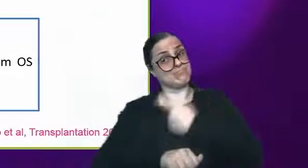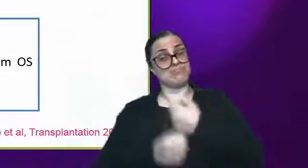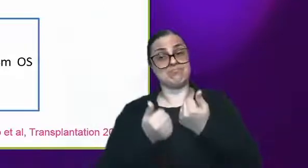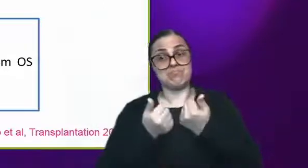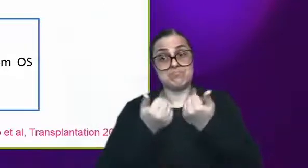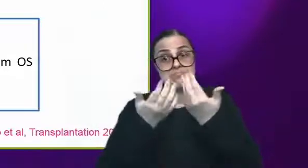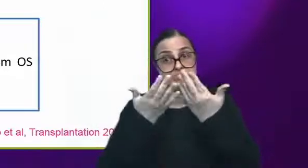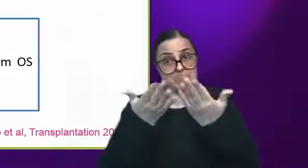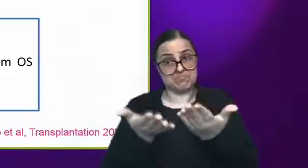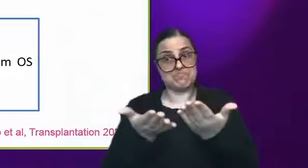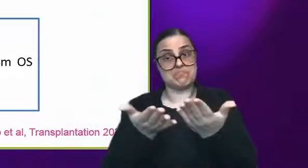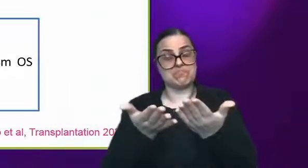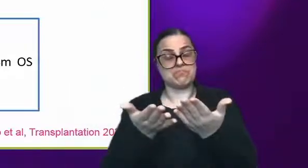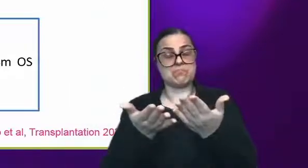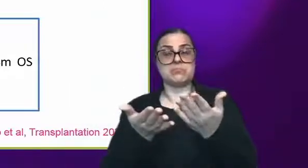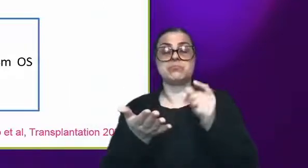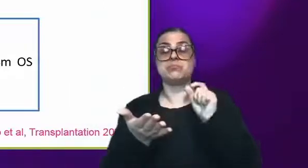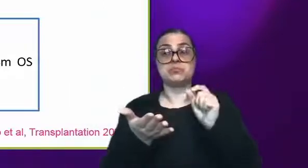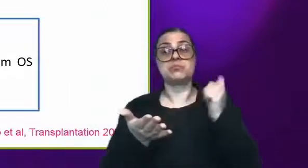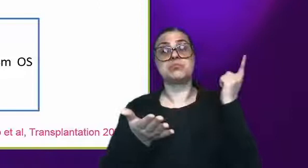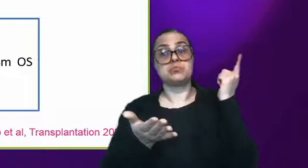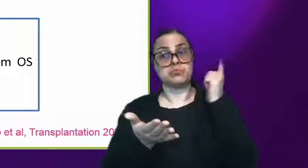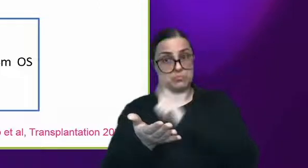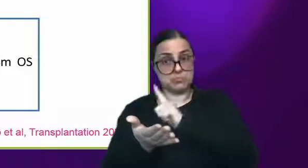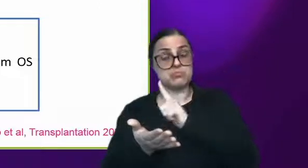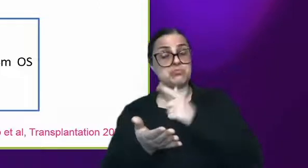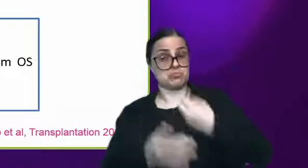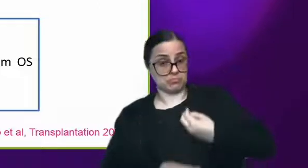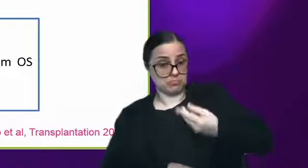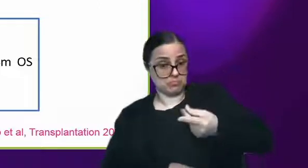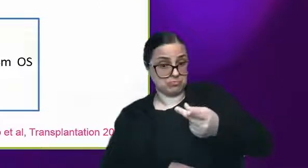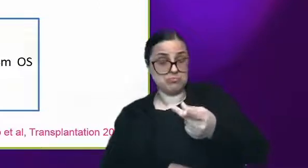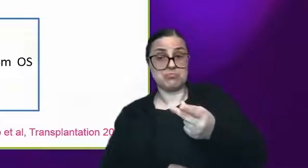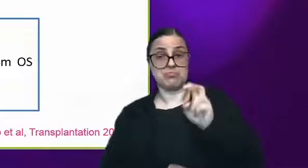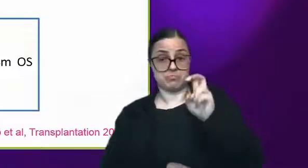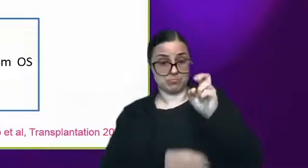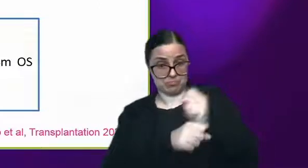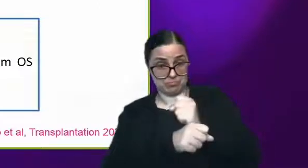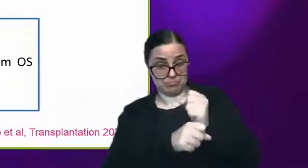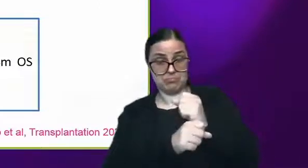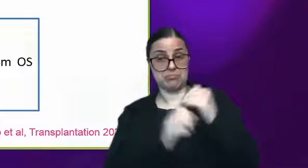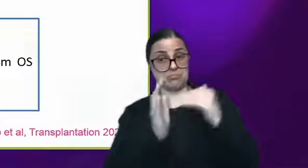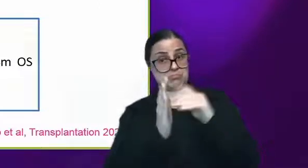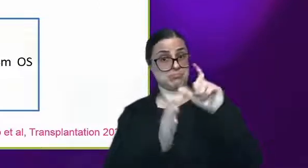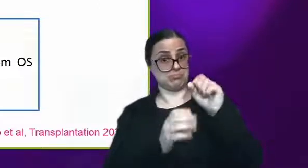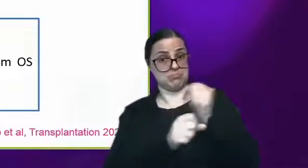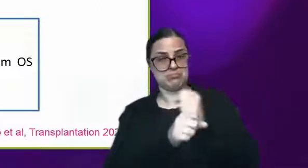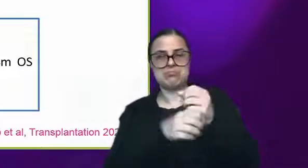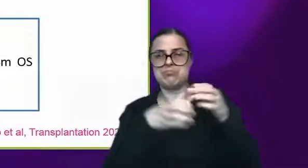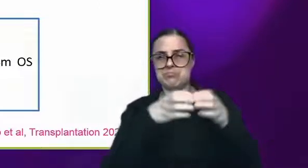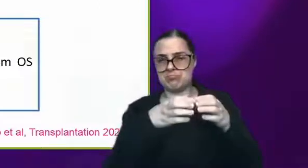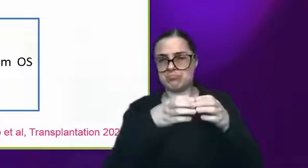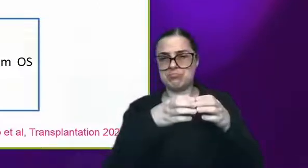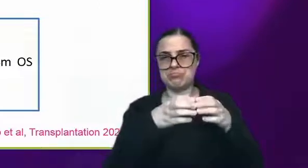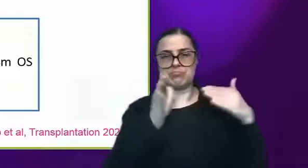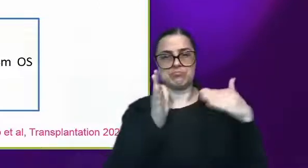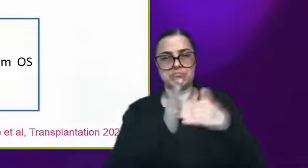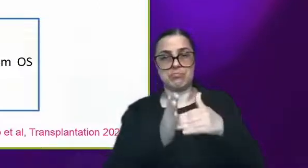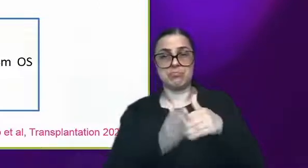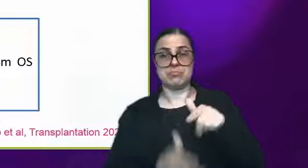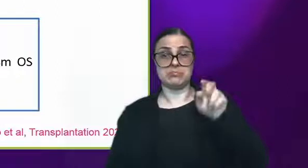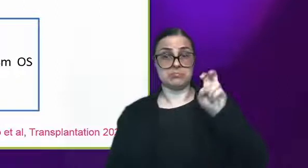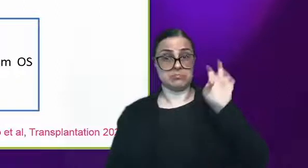10 años, de 76 y 45%. Recaen mucho más tarde, generalmente entre 6 y